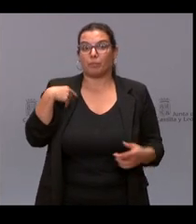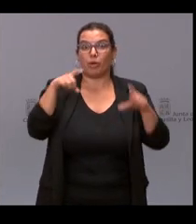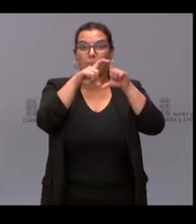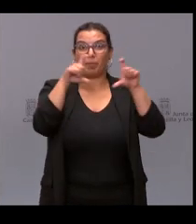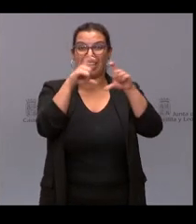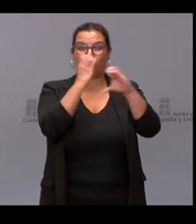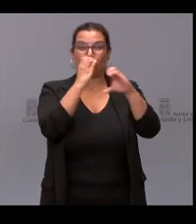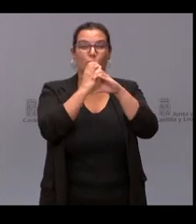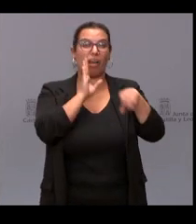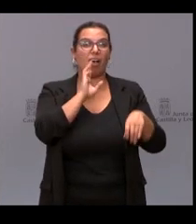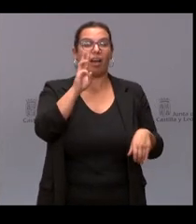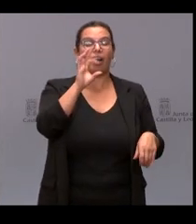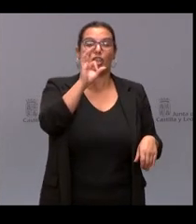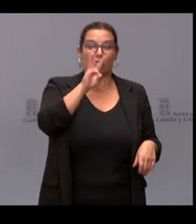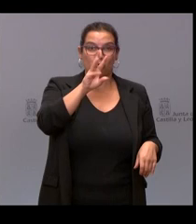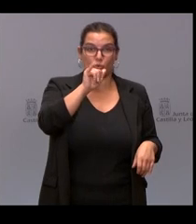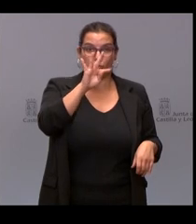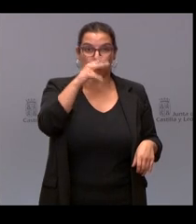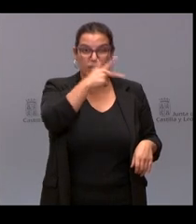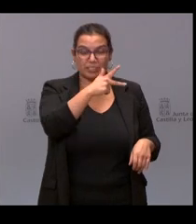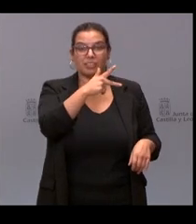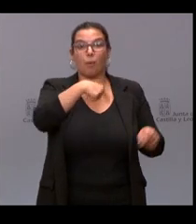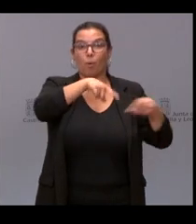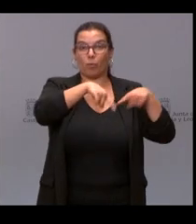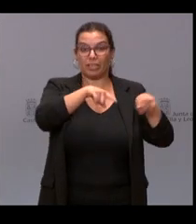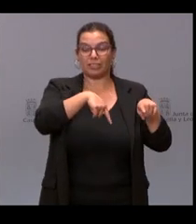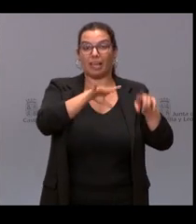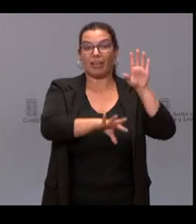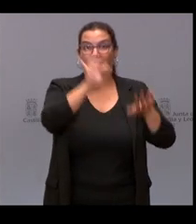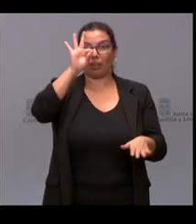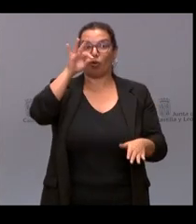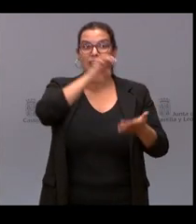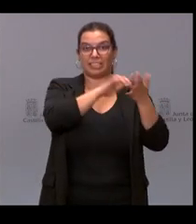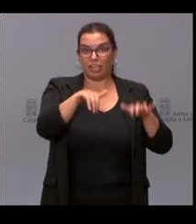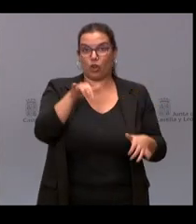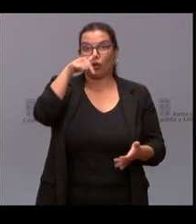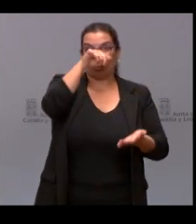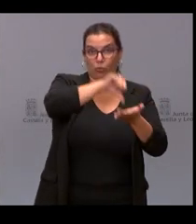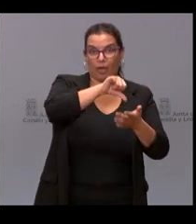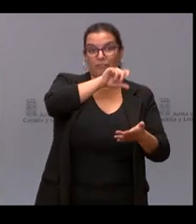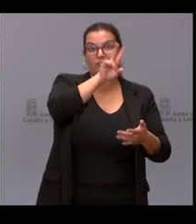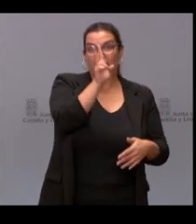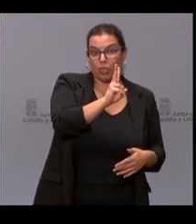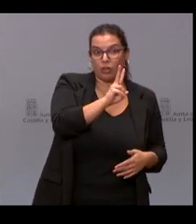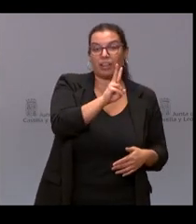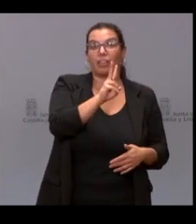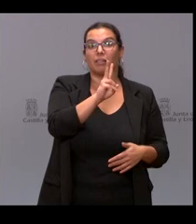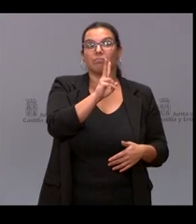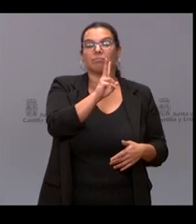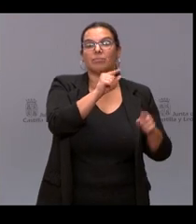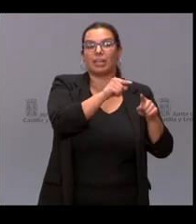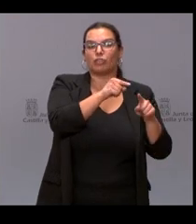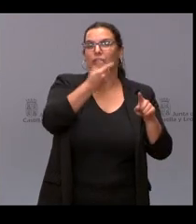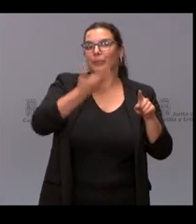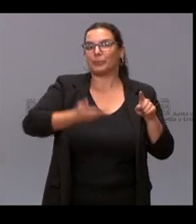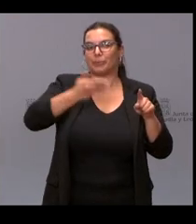se instalara aquí en Castilla y León, aquí en Valladolid, es un elemento crucial,